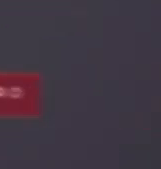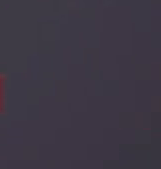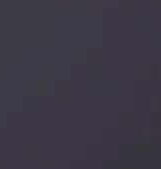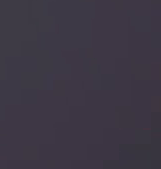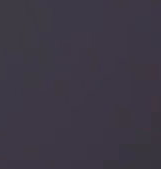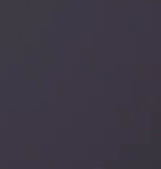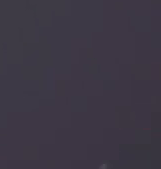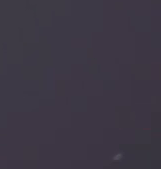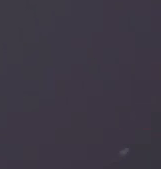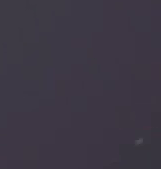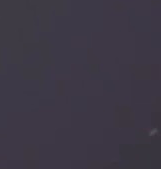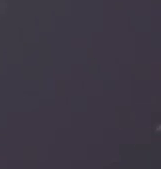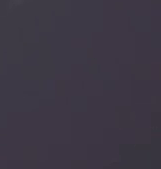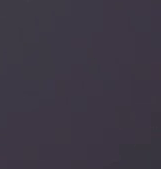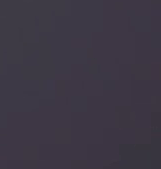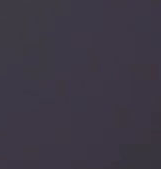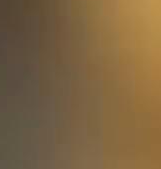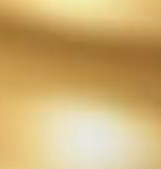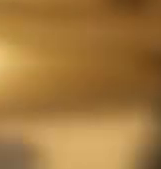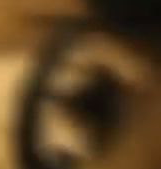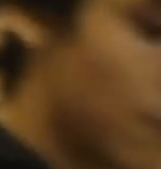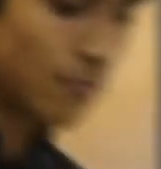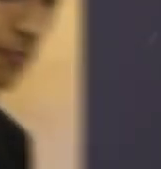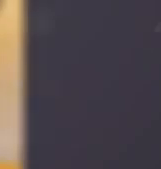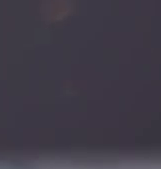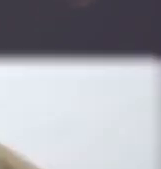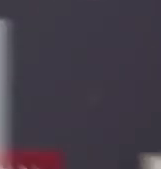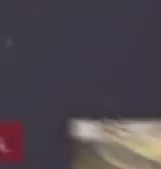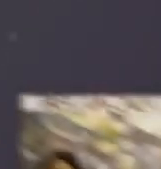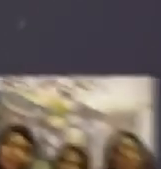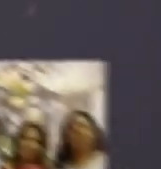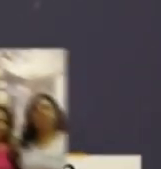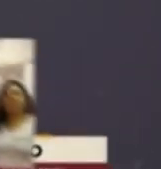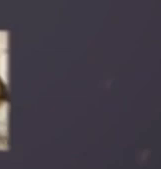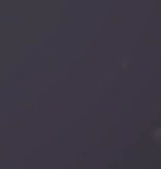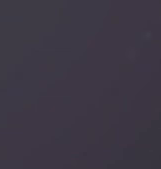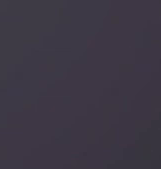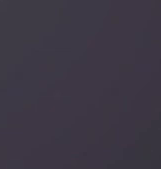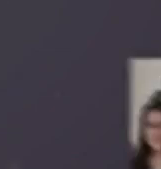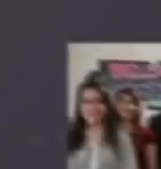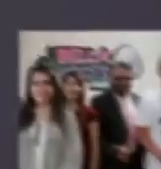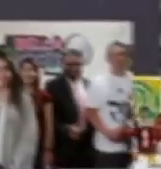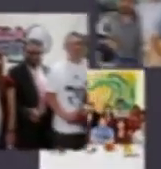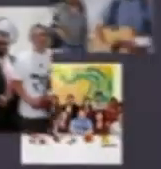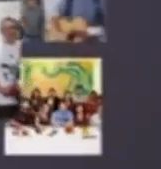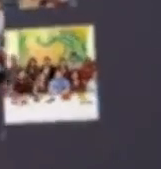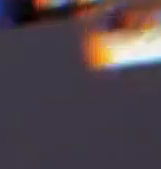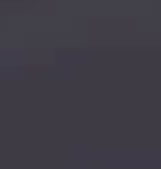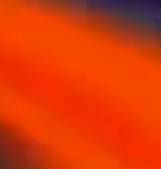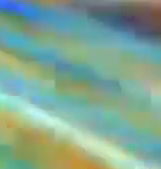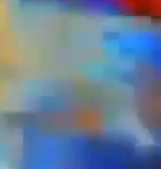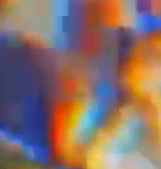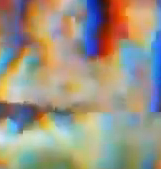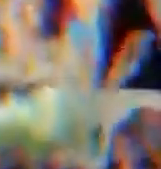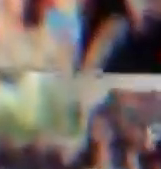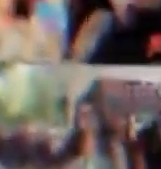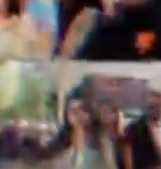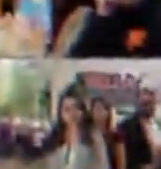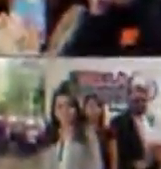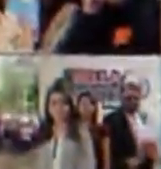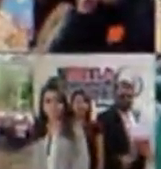Asimismo, la secretaria del Trabajo y Previsión Social, Luisa María Alcalde, añadió que Jóvenes Construyendo el Futuro tiene ya presencia